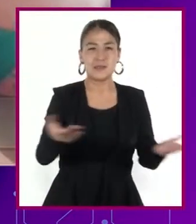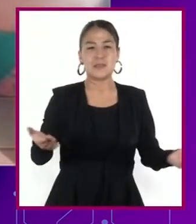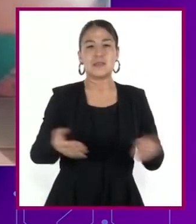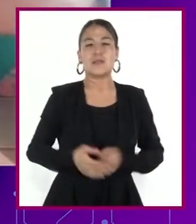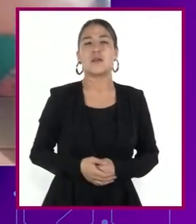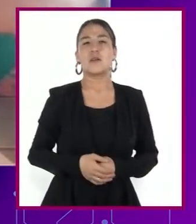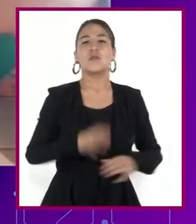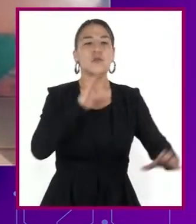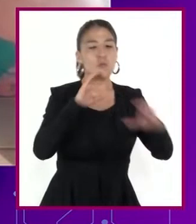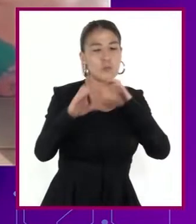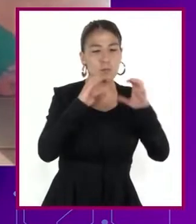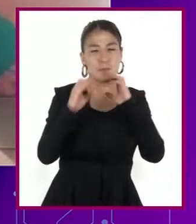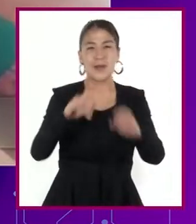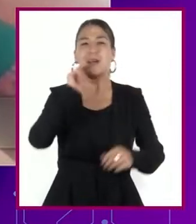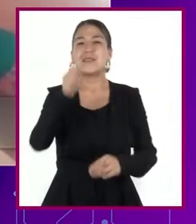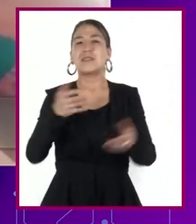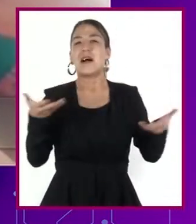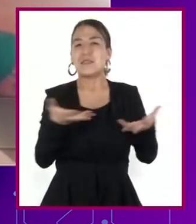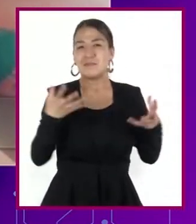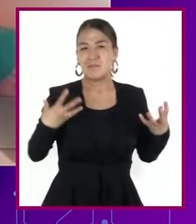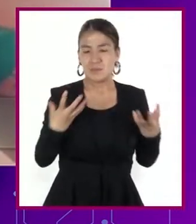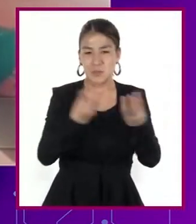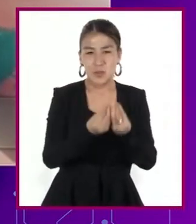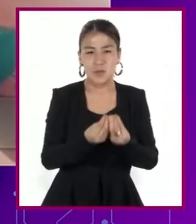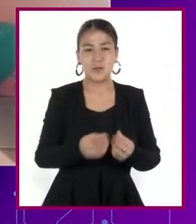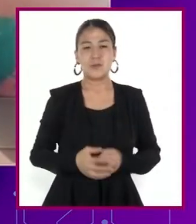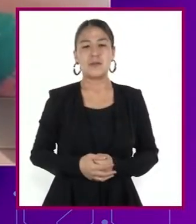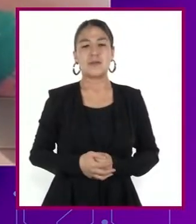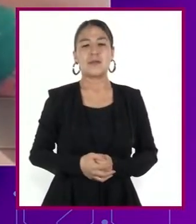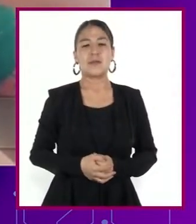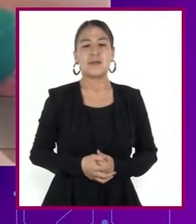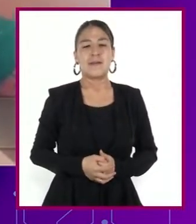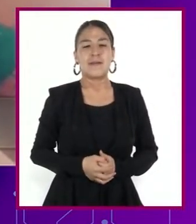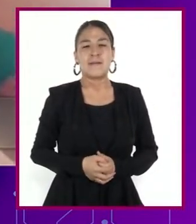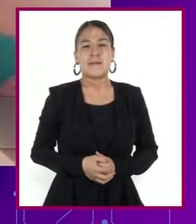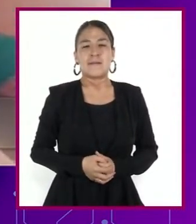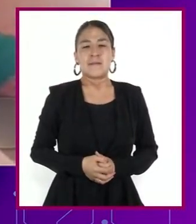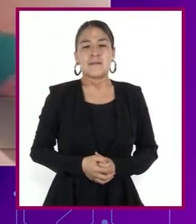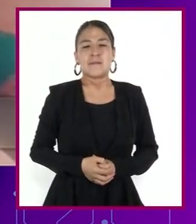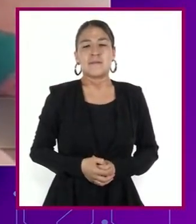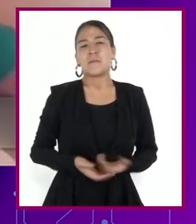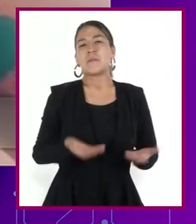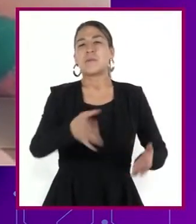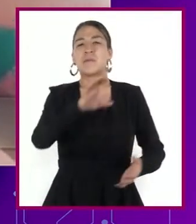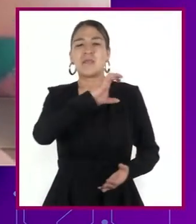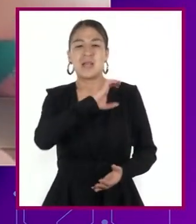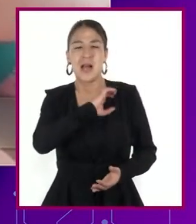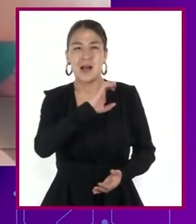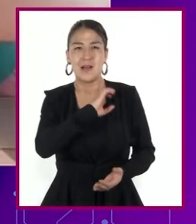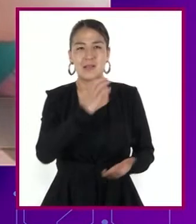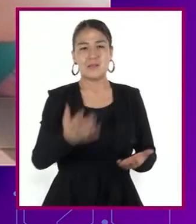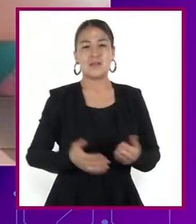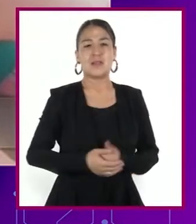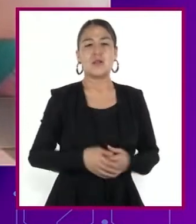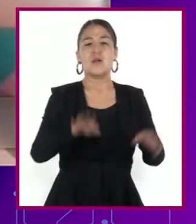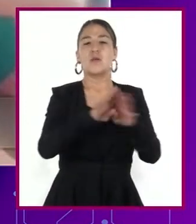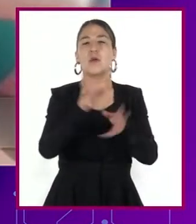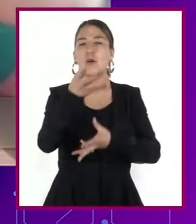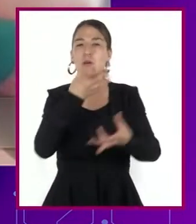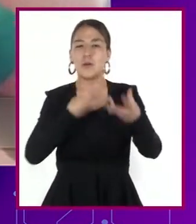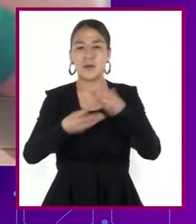la comunicación que establecemos, tienen que ver con el aprecio, tienen que ver con la